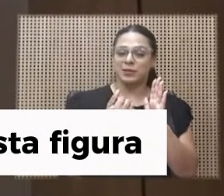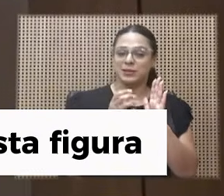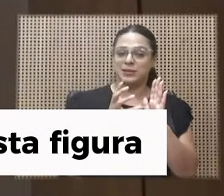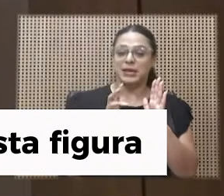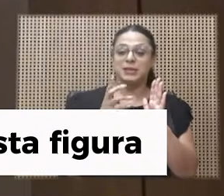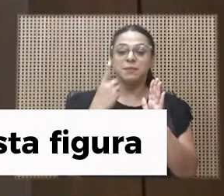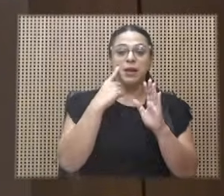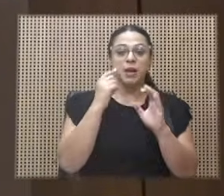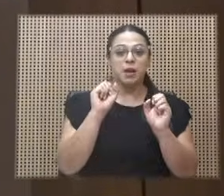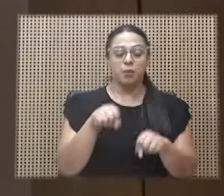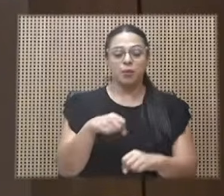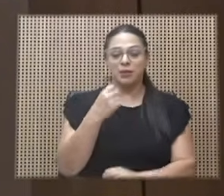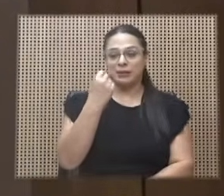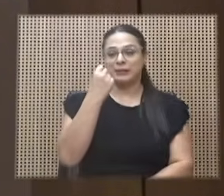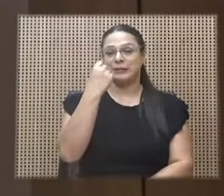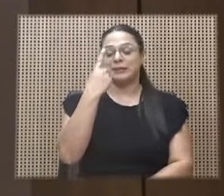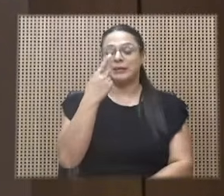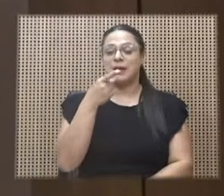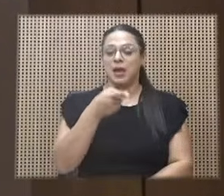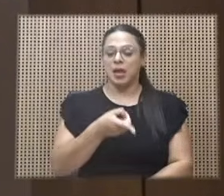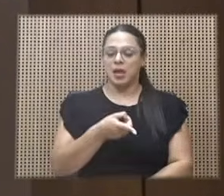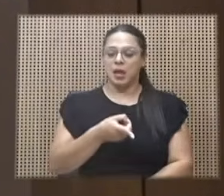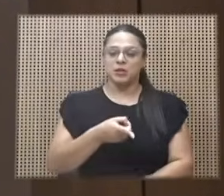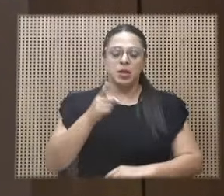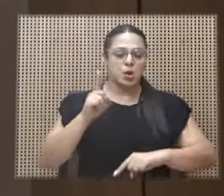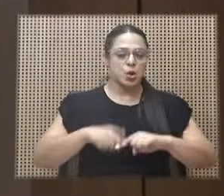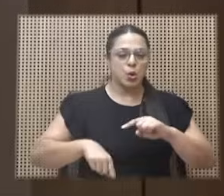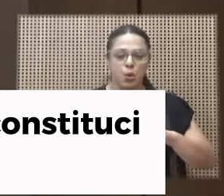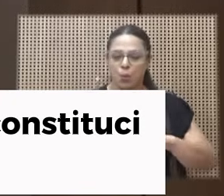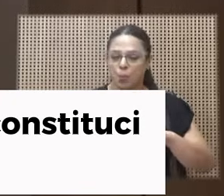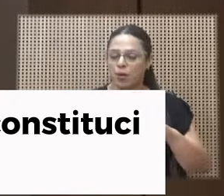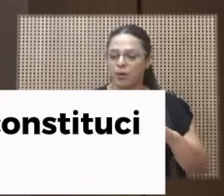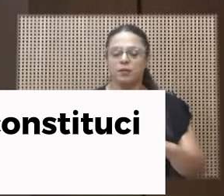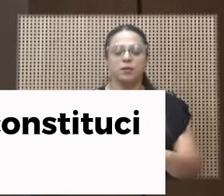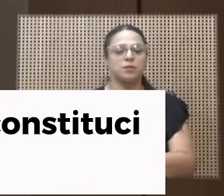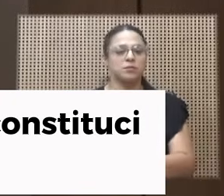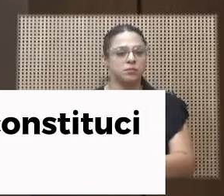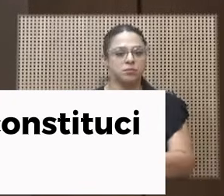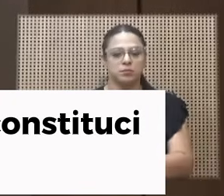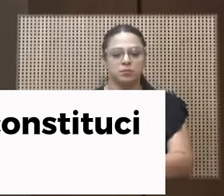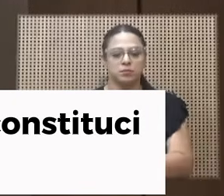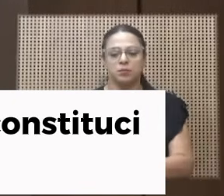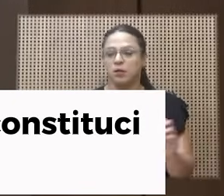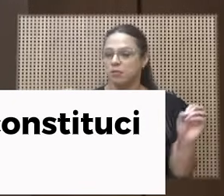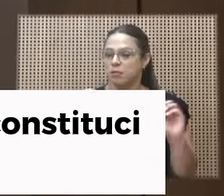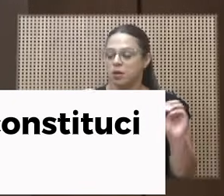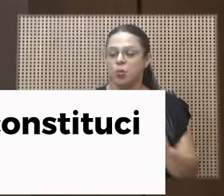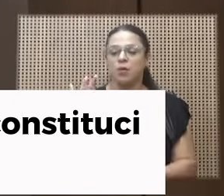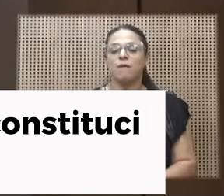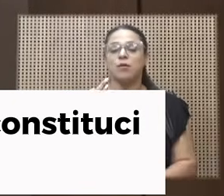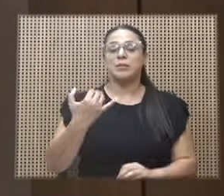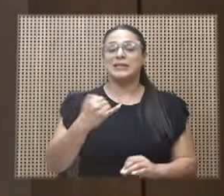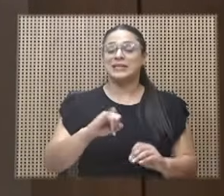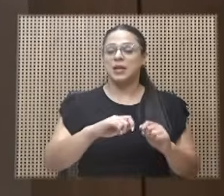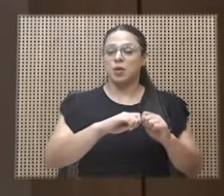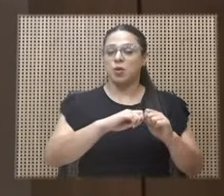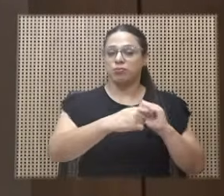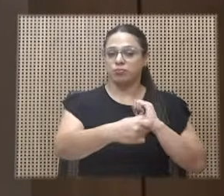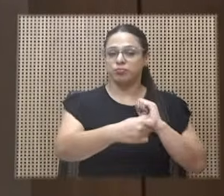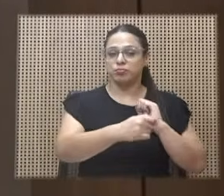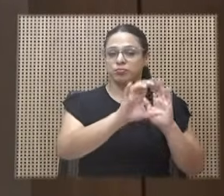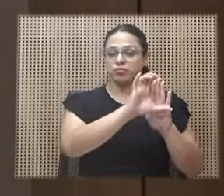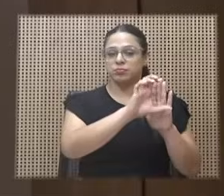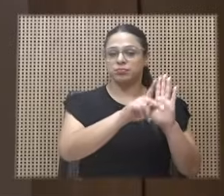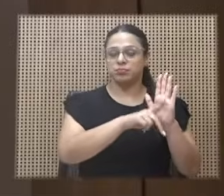interprete que esta figura no puede ser utilizada de ninguna manera si no es violando la Constitución,